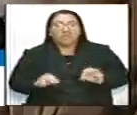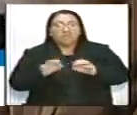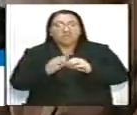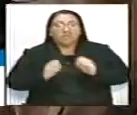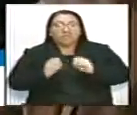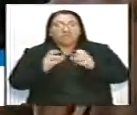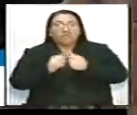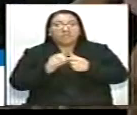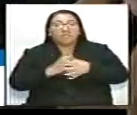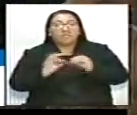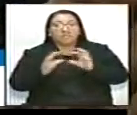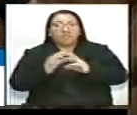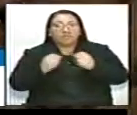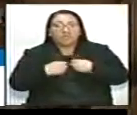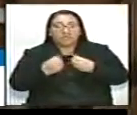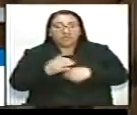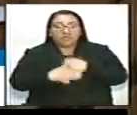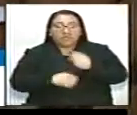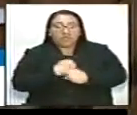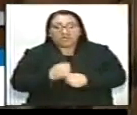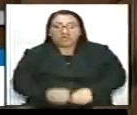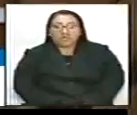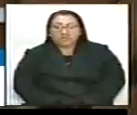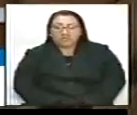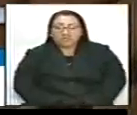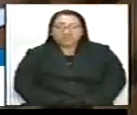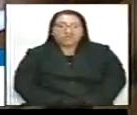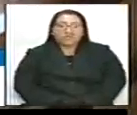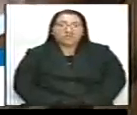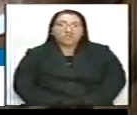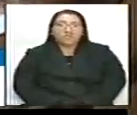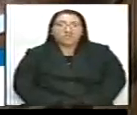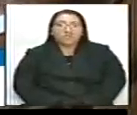dejar históricamente delegado para nuestra región.